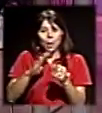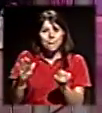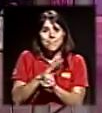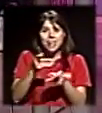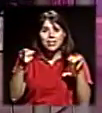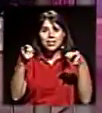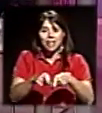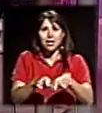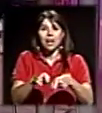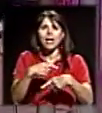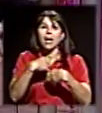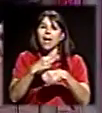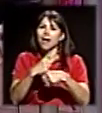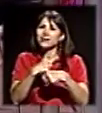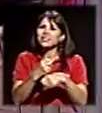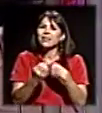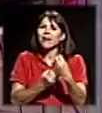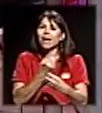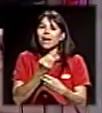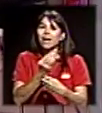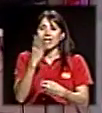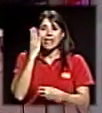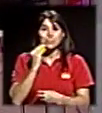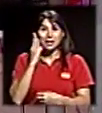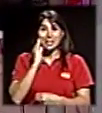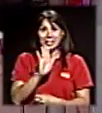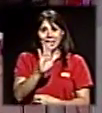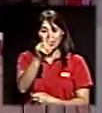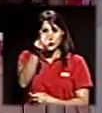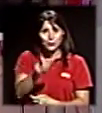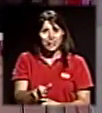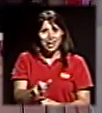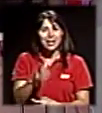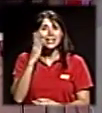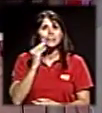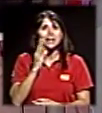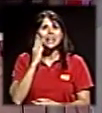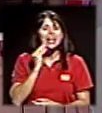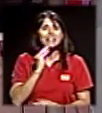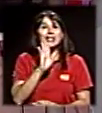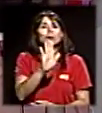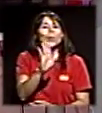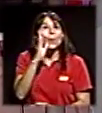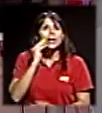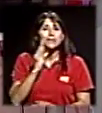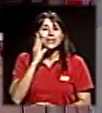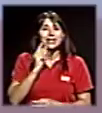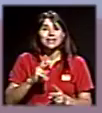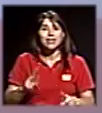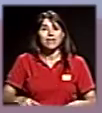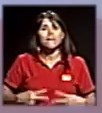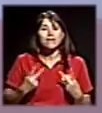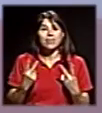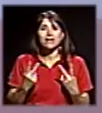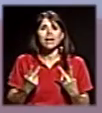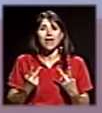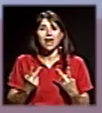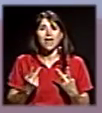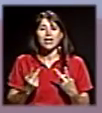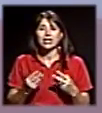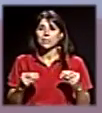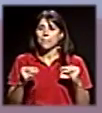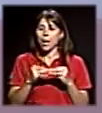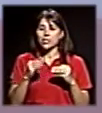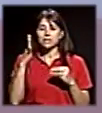hace que la experiencia de tu ser y la experiencia de tu experiencia de vida se te haga tanto más